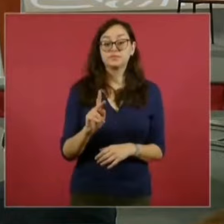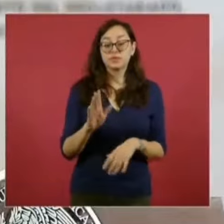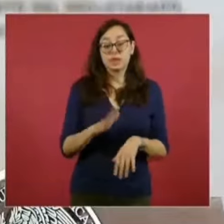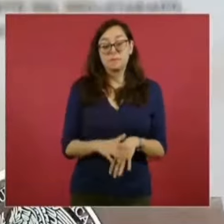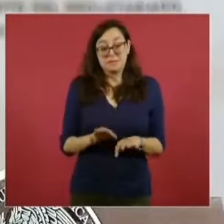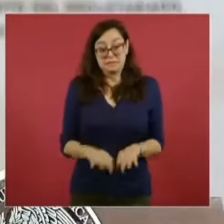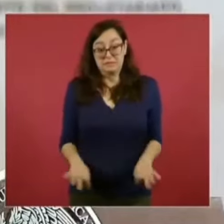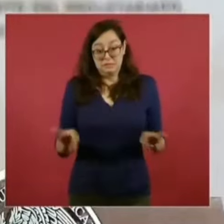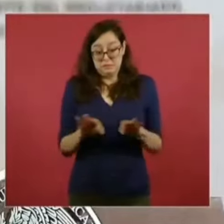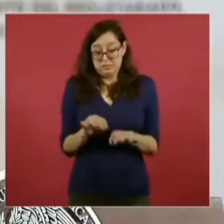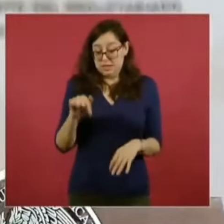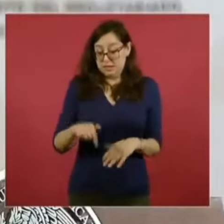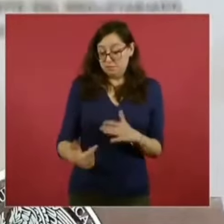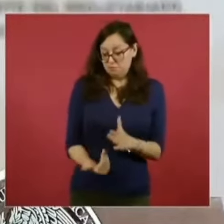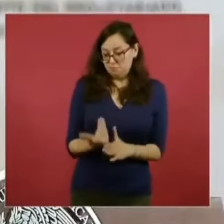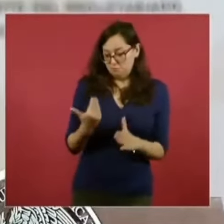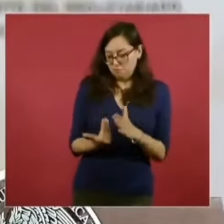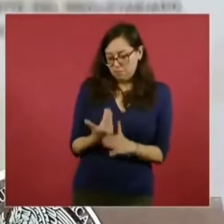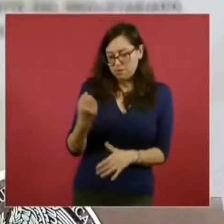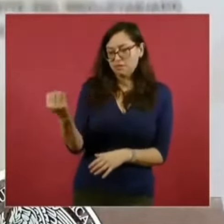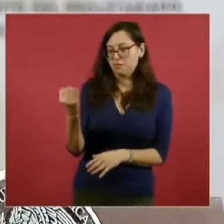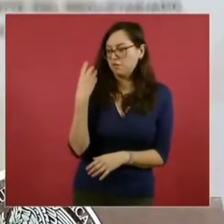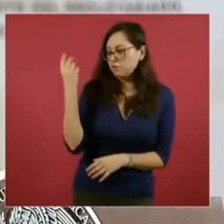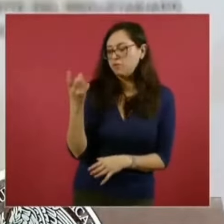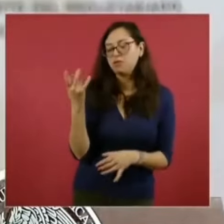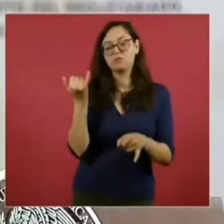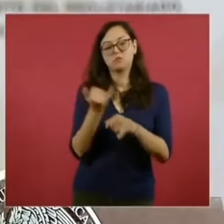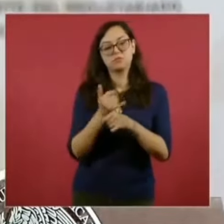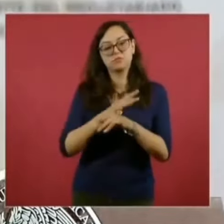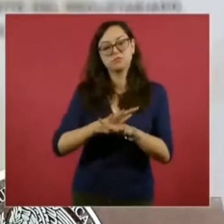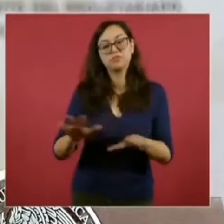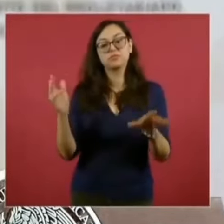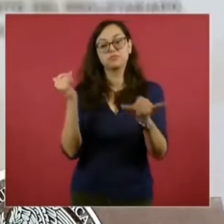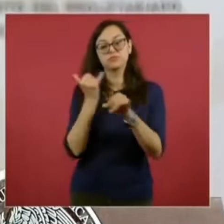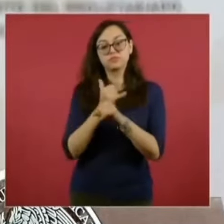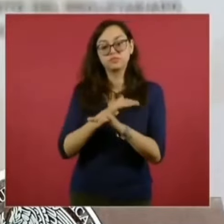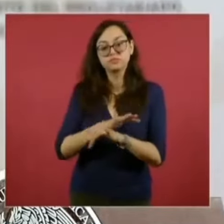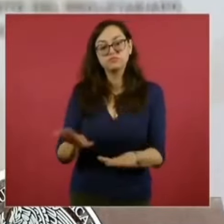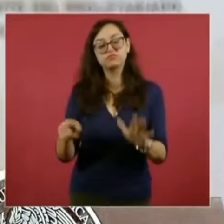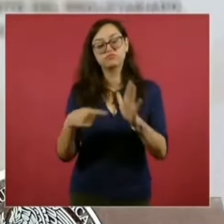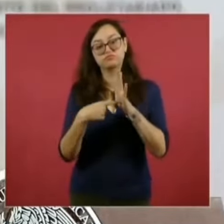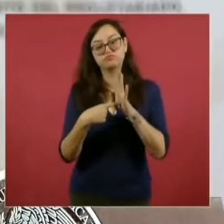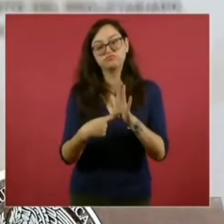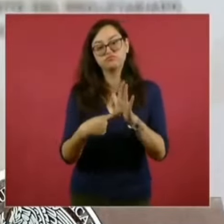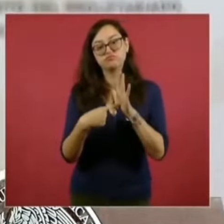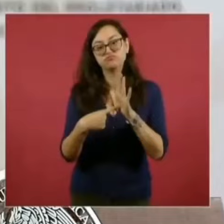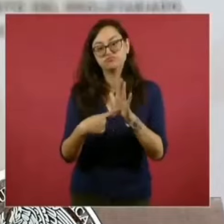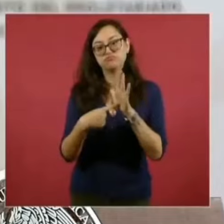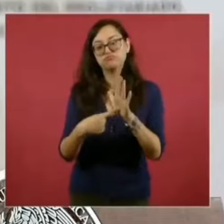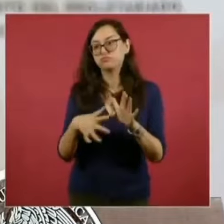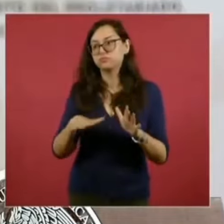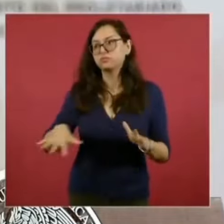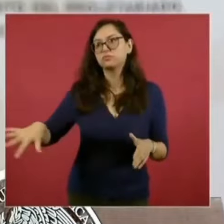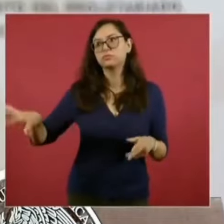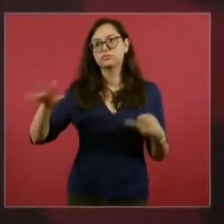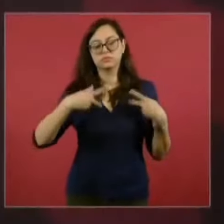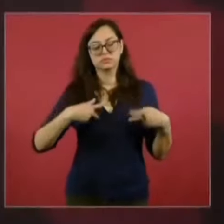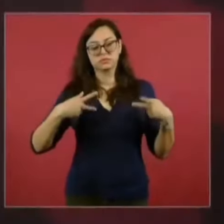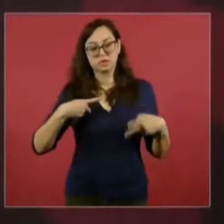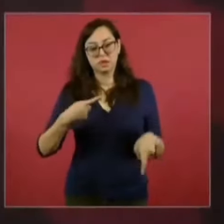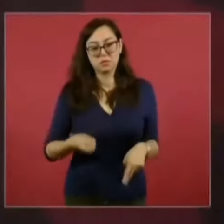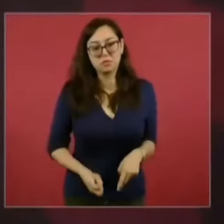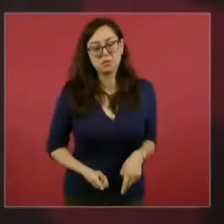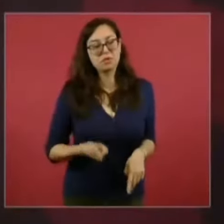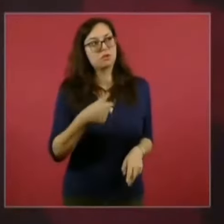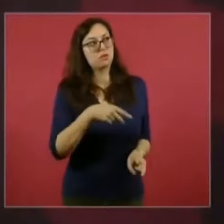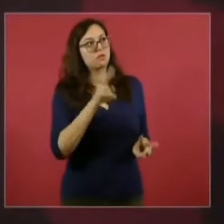la capacidad del pueblo de recibir información sobre la opinión de comunicadores, medios de comunicación y expertos.